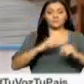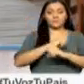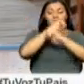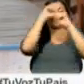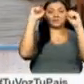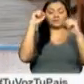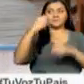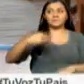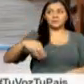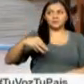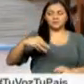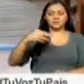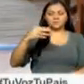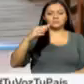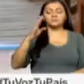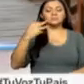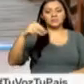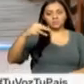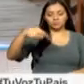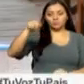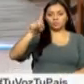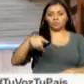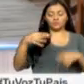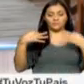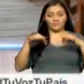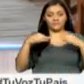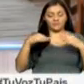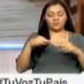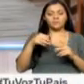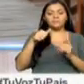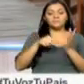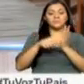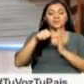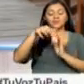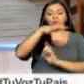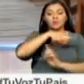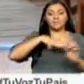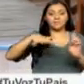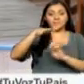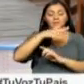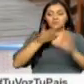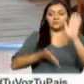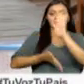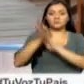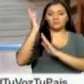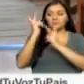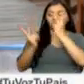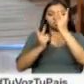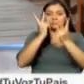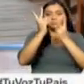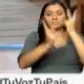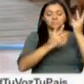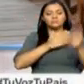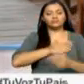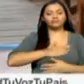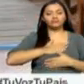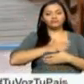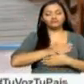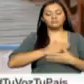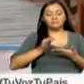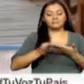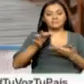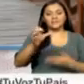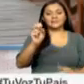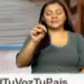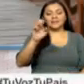miércoles 1 de febrero, el ministro de Ambiente, Walter García, recorrió el Área Nacional de Recreación Isla Santay e